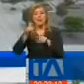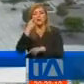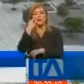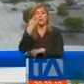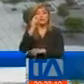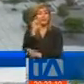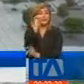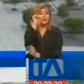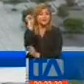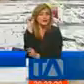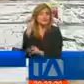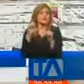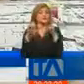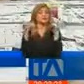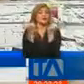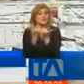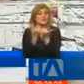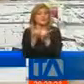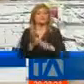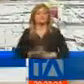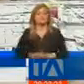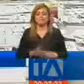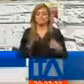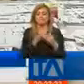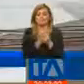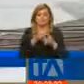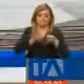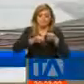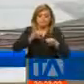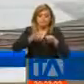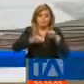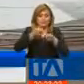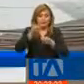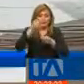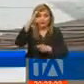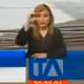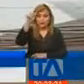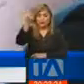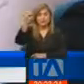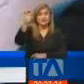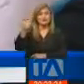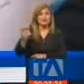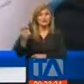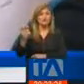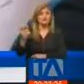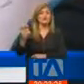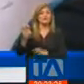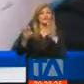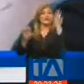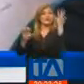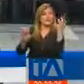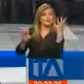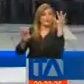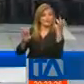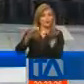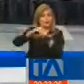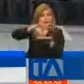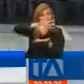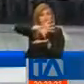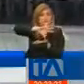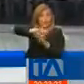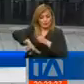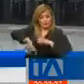el proceso electoral. Según las actas procesadas por el Consejo Nacional Electoral, los 15 escaños de